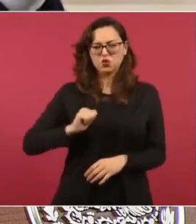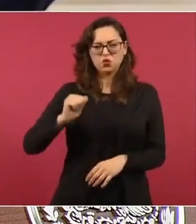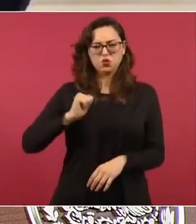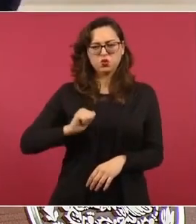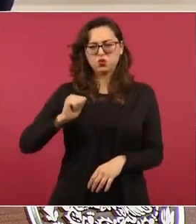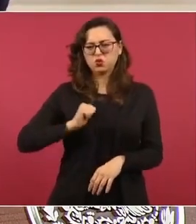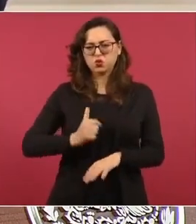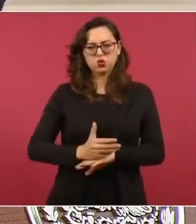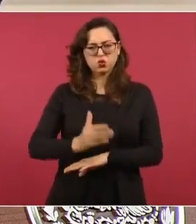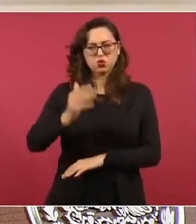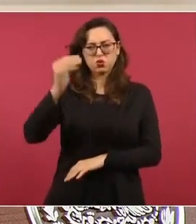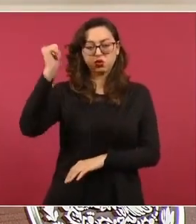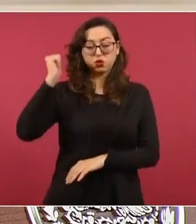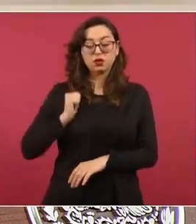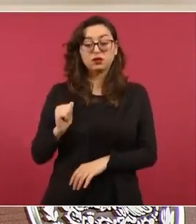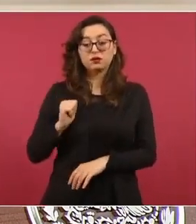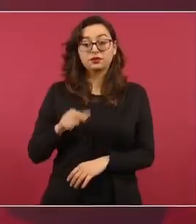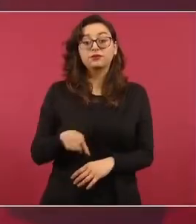donde estuviste, ¿sí?,